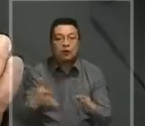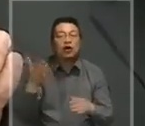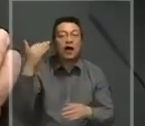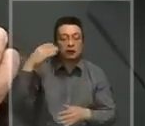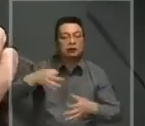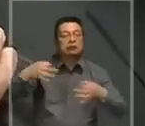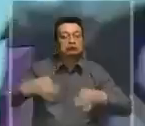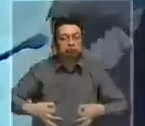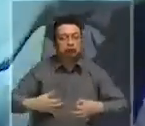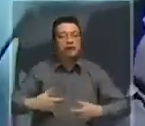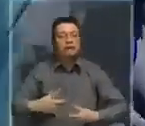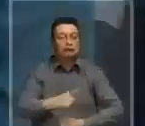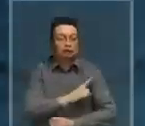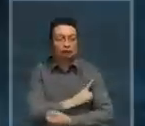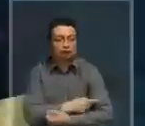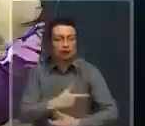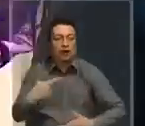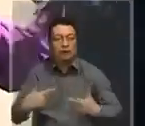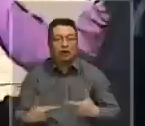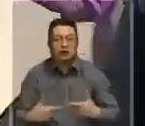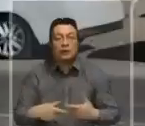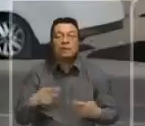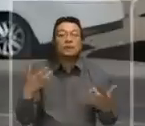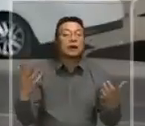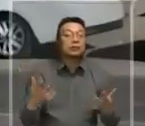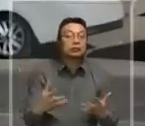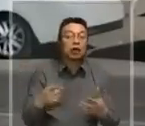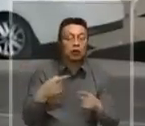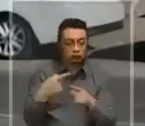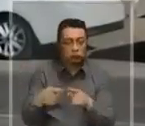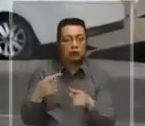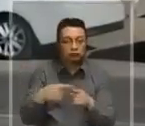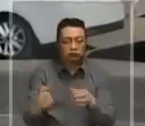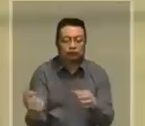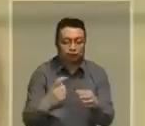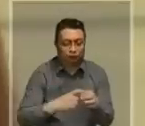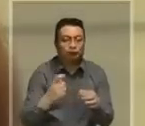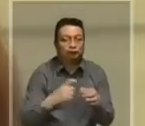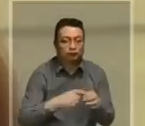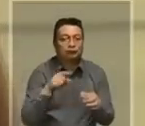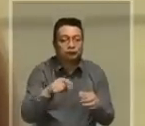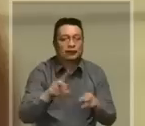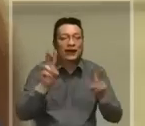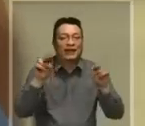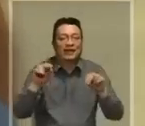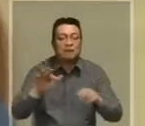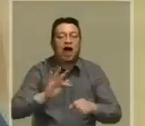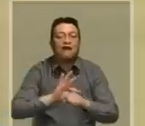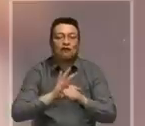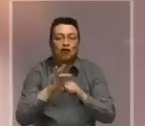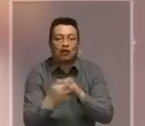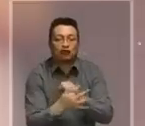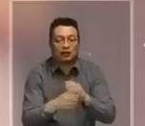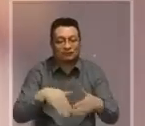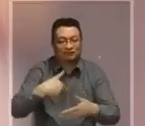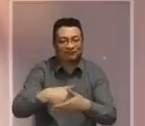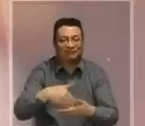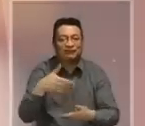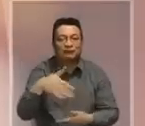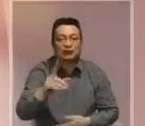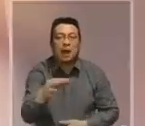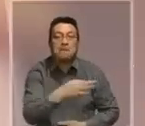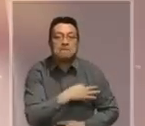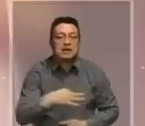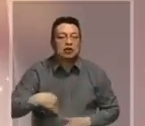como una fuerza política. Una merma atribuida al vínculo de varios militantes de esta tienda política en el caso Fundaciones y que derivó en la salida de uno de los ministros